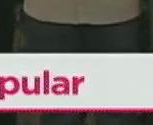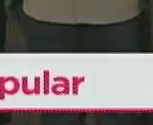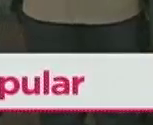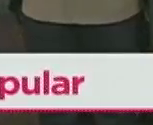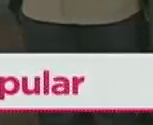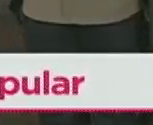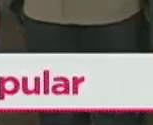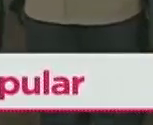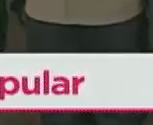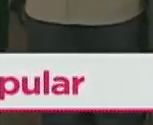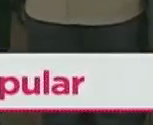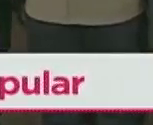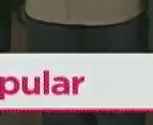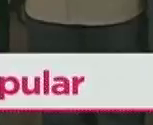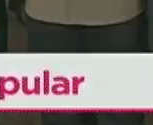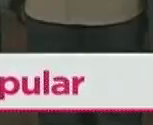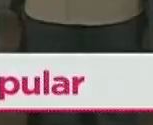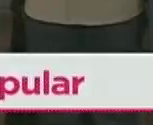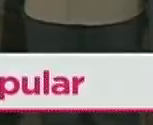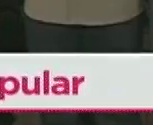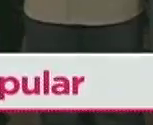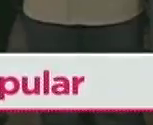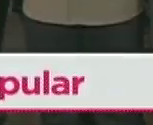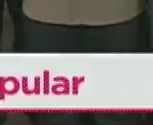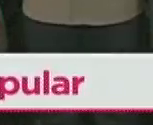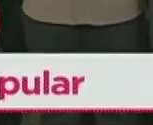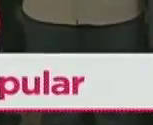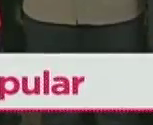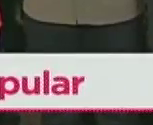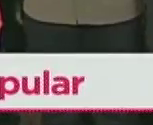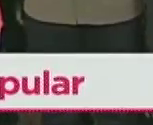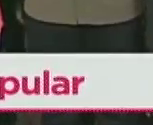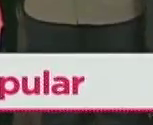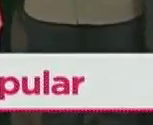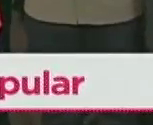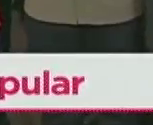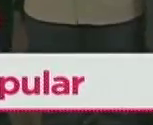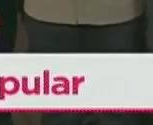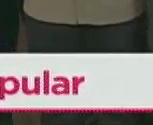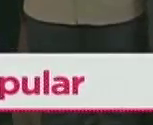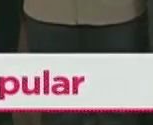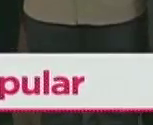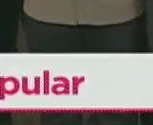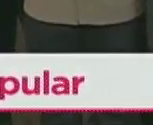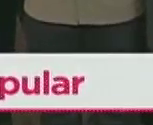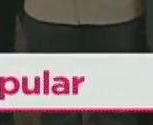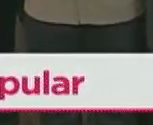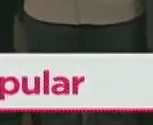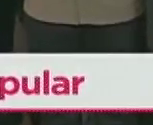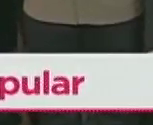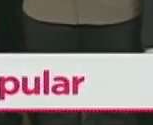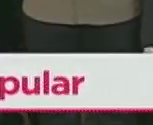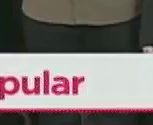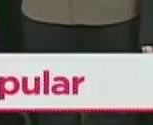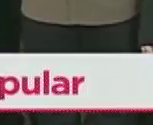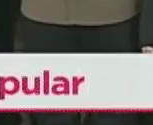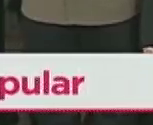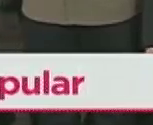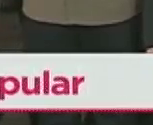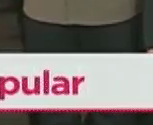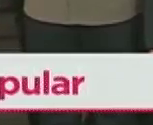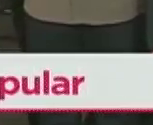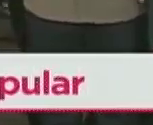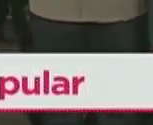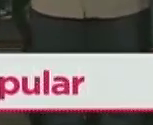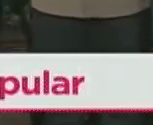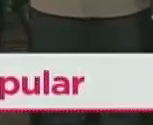Estamos aquí desde el Palacio del Pueblo, el Palacio Presidencial de Miraflores. Quiero transmitir mis felicitaciones